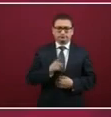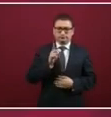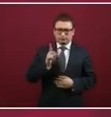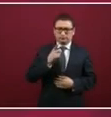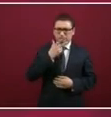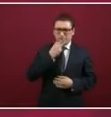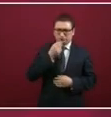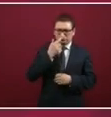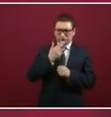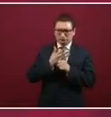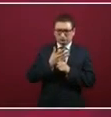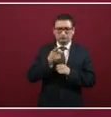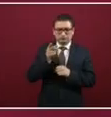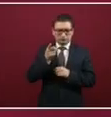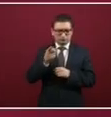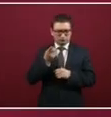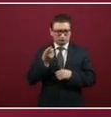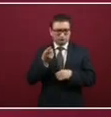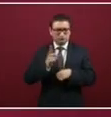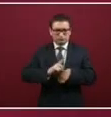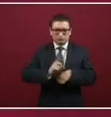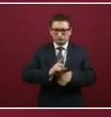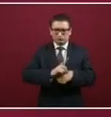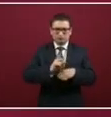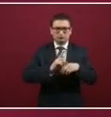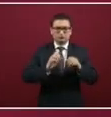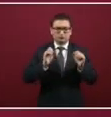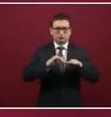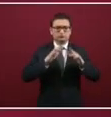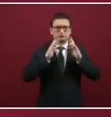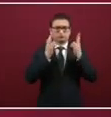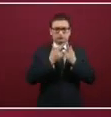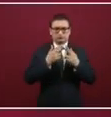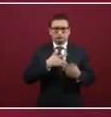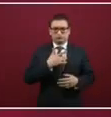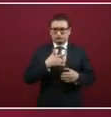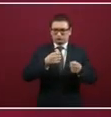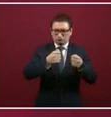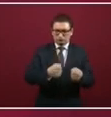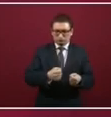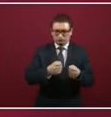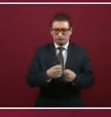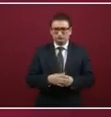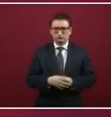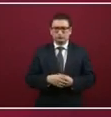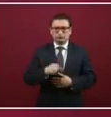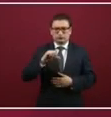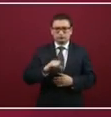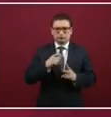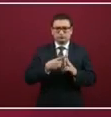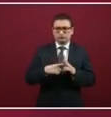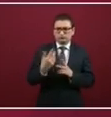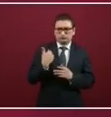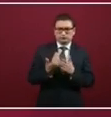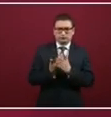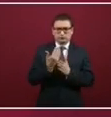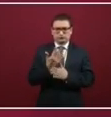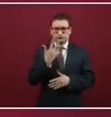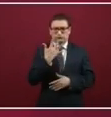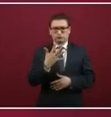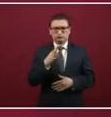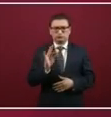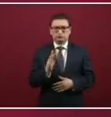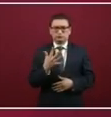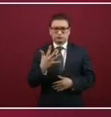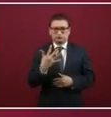diariamente a la reunión de seguridad. Hoy empezamos a las 5:45 de